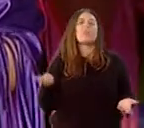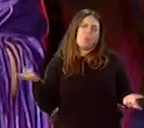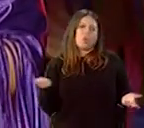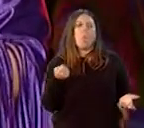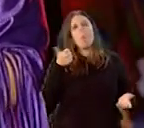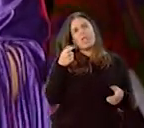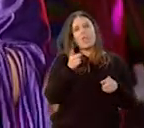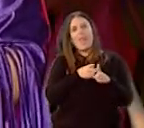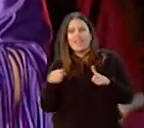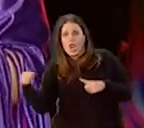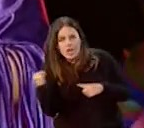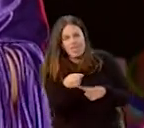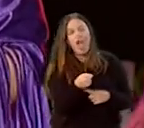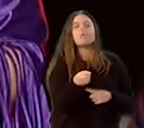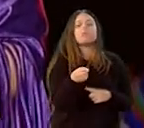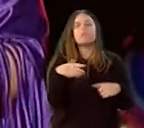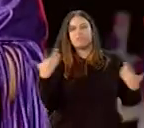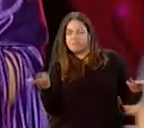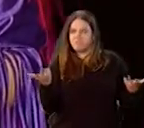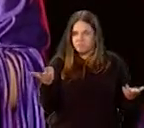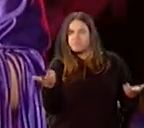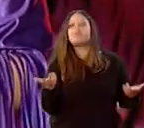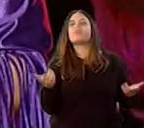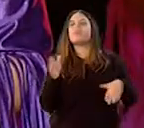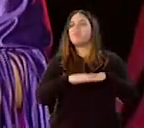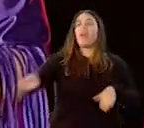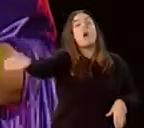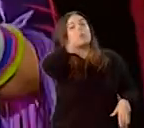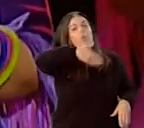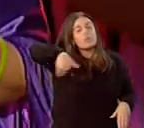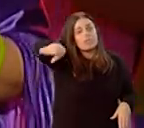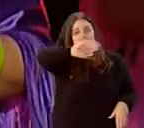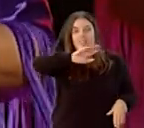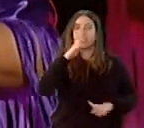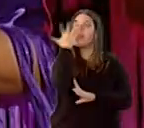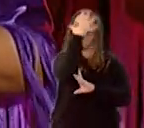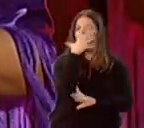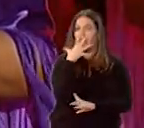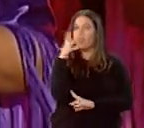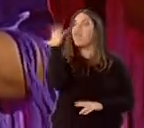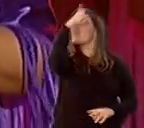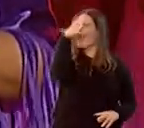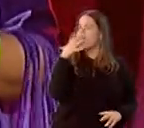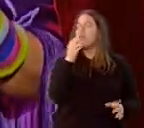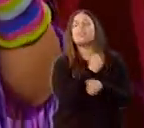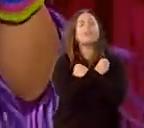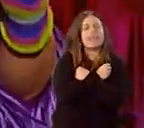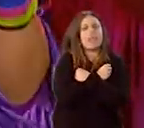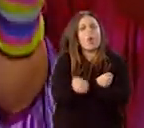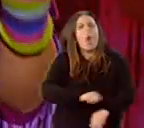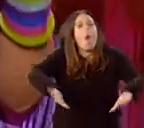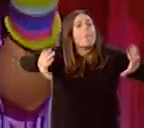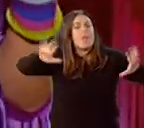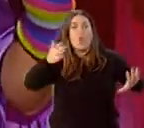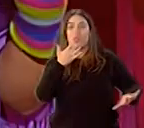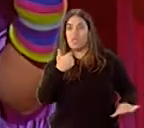ironía como no hay ahí para todos ustedes carnaval carnaval te quiero pero si